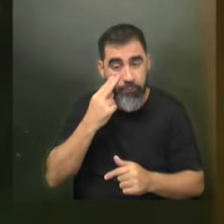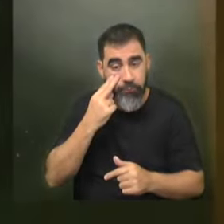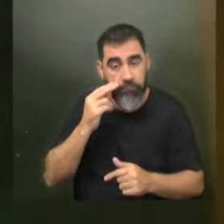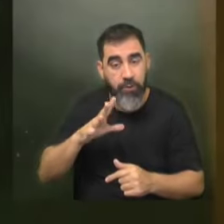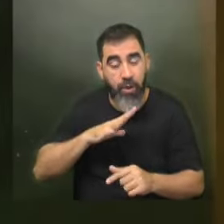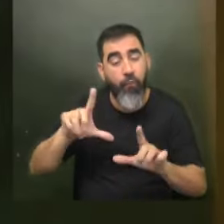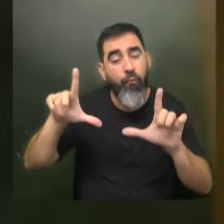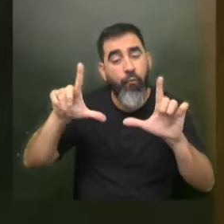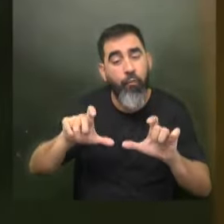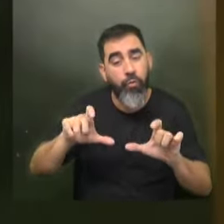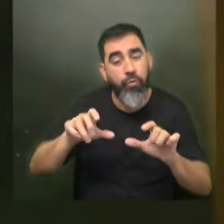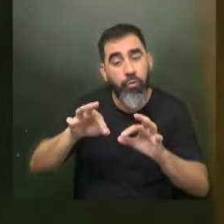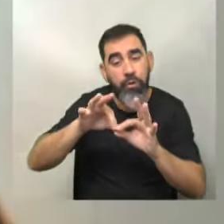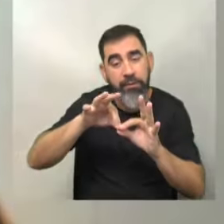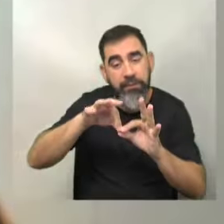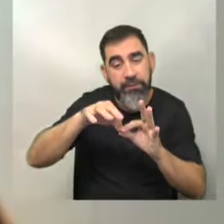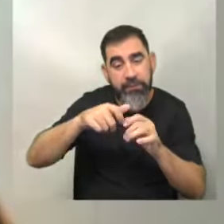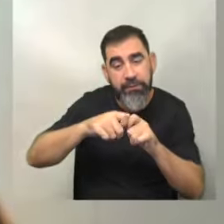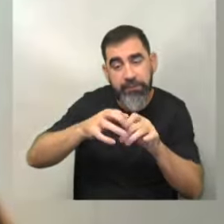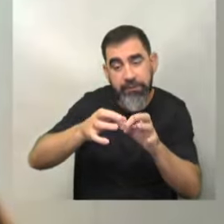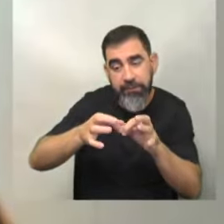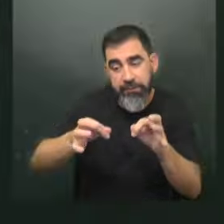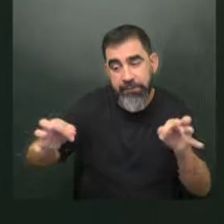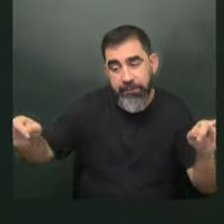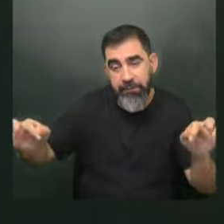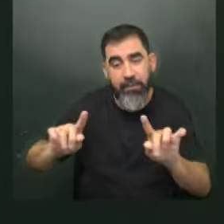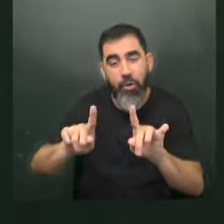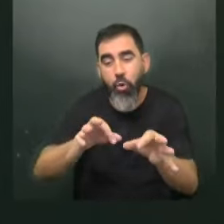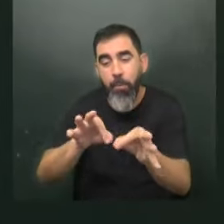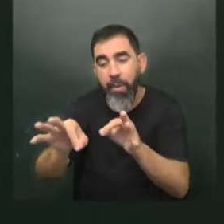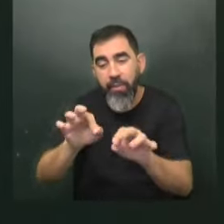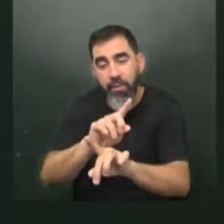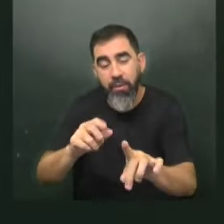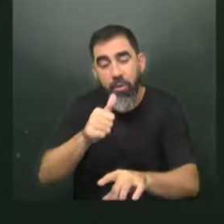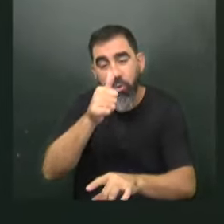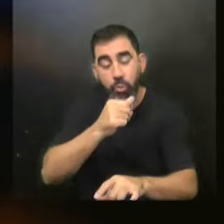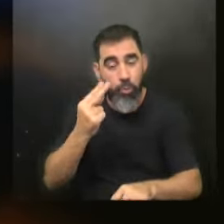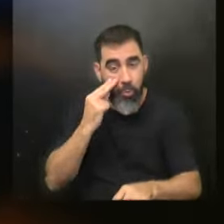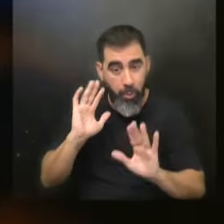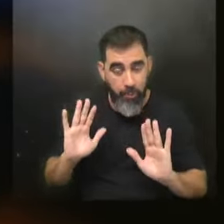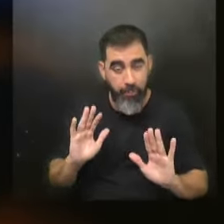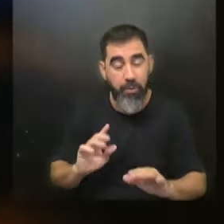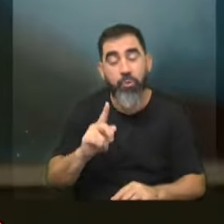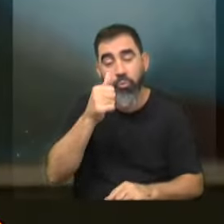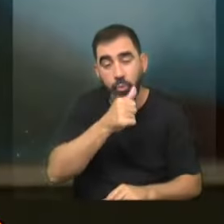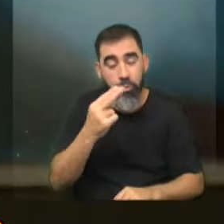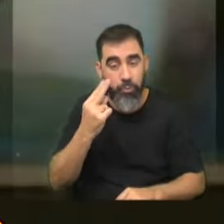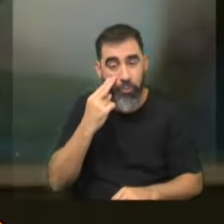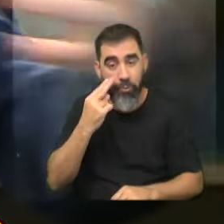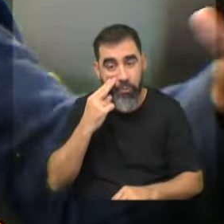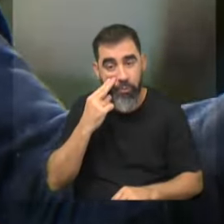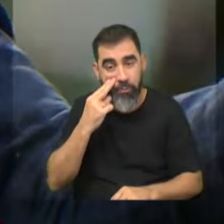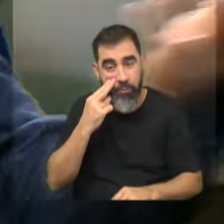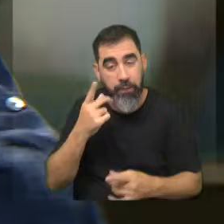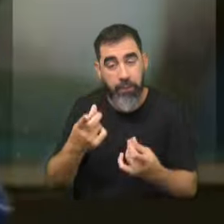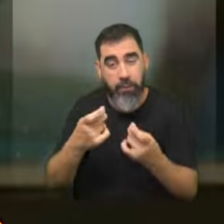fotos, por ejemplo, con cintas métricas, que no están ahí para tomar medidas. Están para resolver un problema. Están para resolver un problema que uno tiene que tener antenas, que las